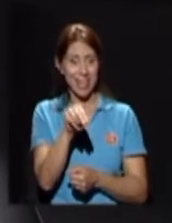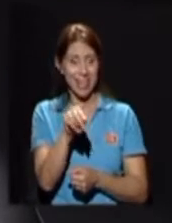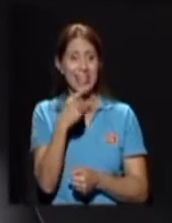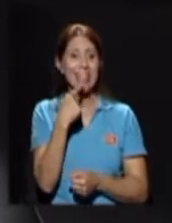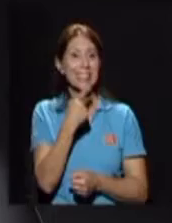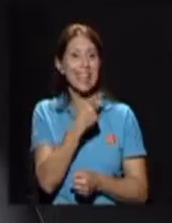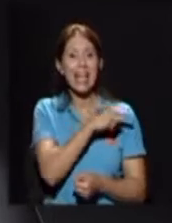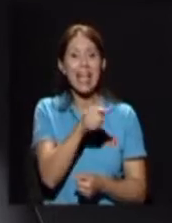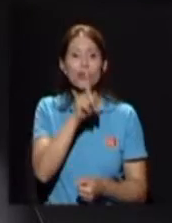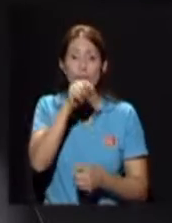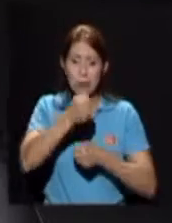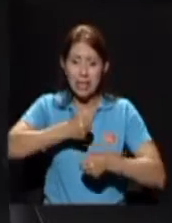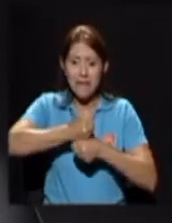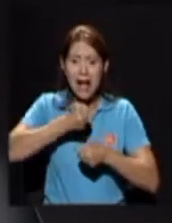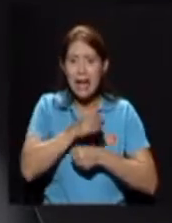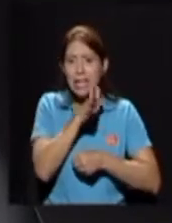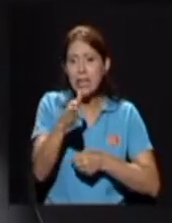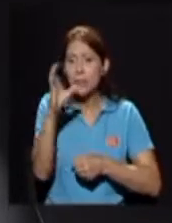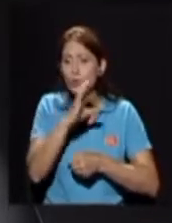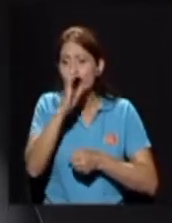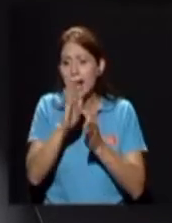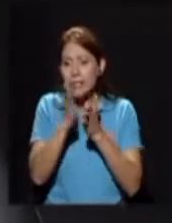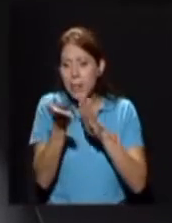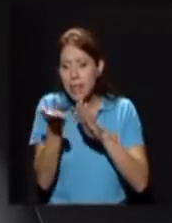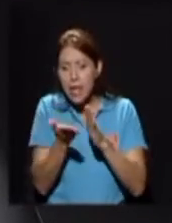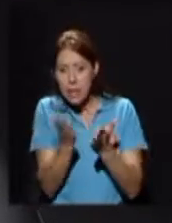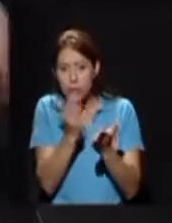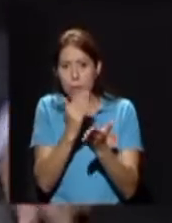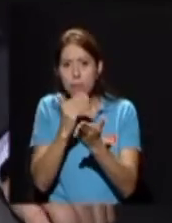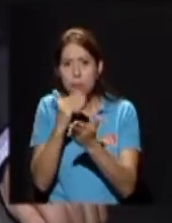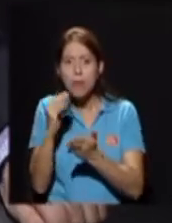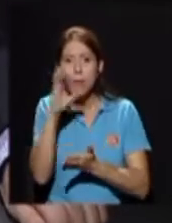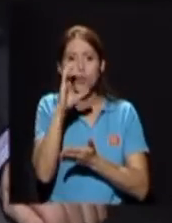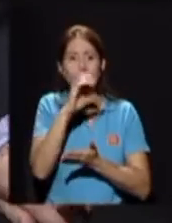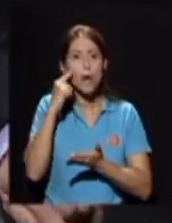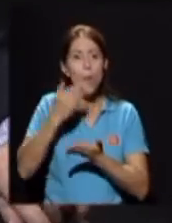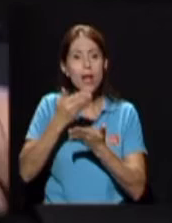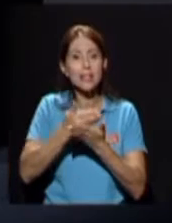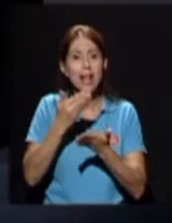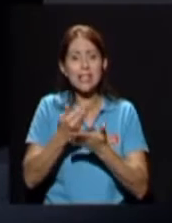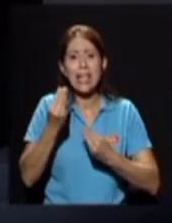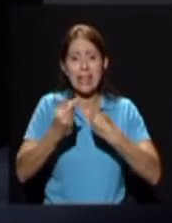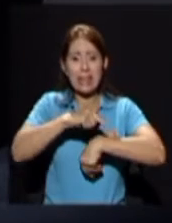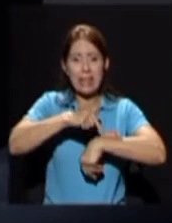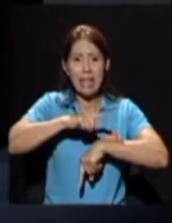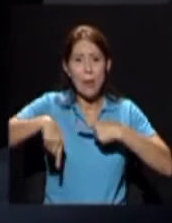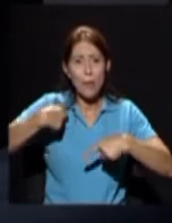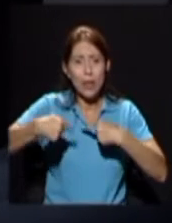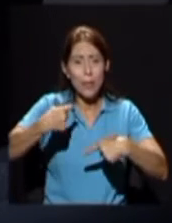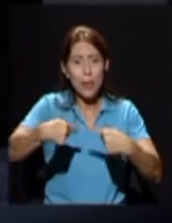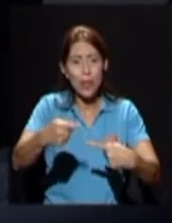en expedientes y muestrear y gastar tiempo y tiempo, no sé por qué, pero me acordé de Marcela